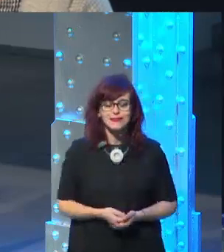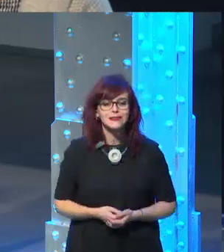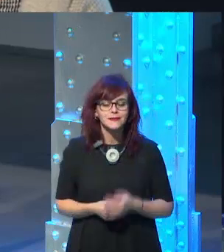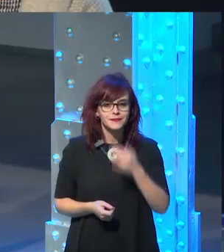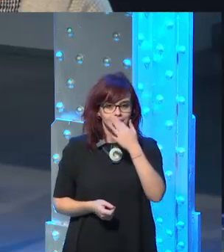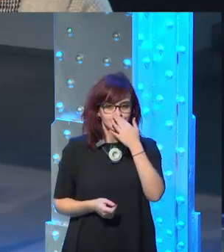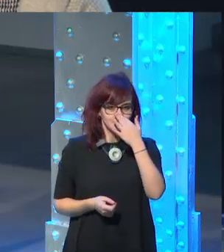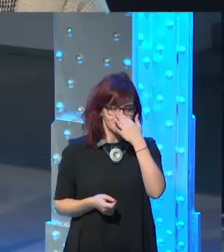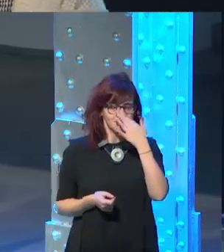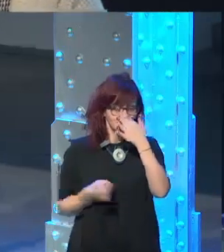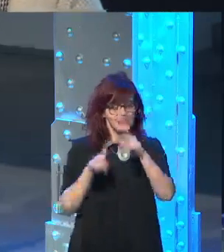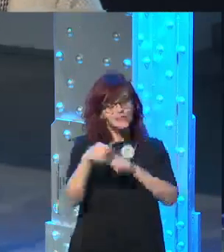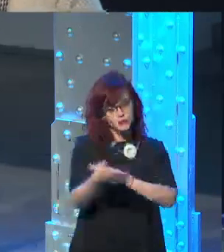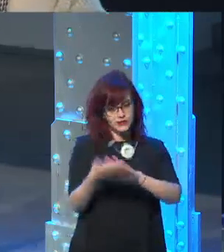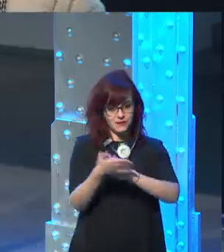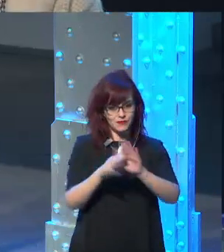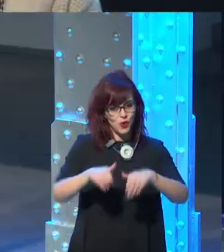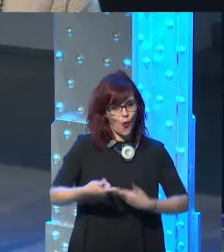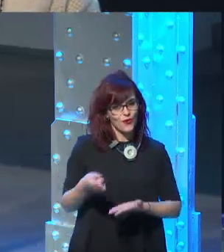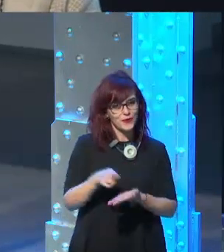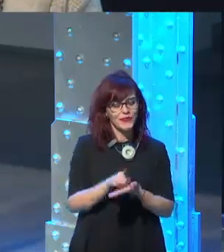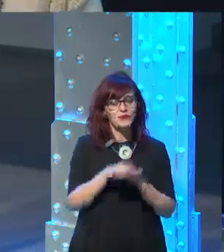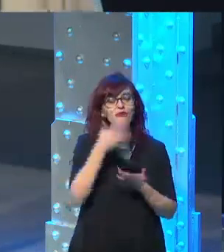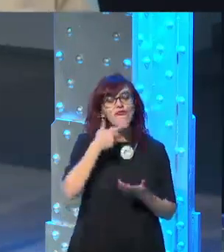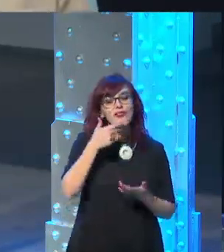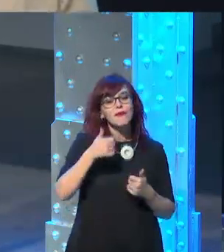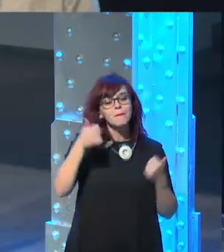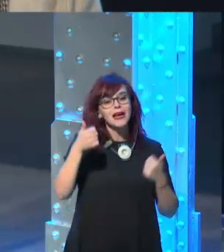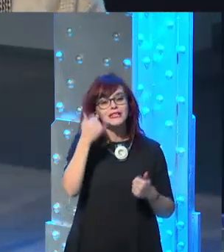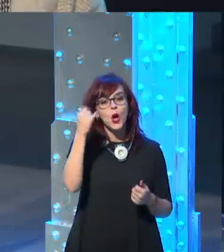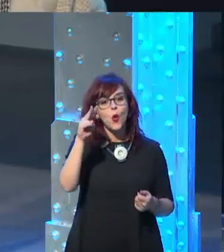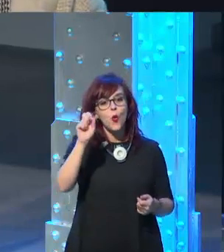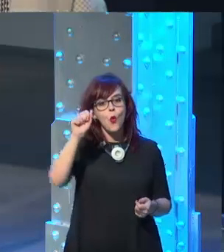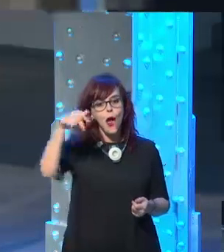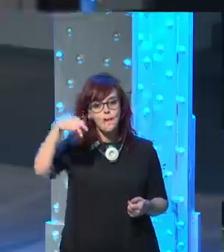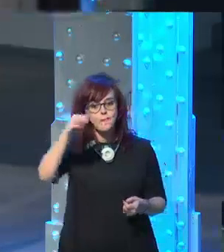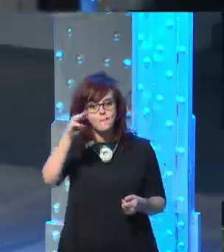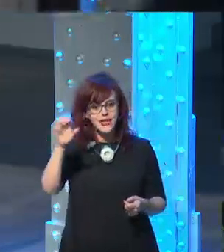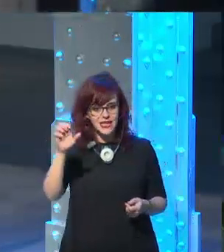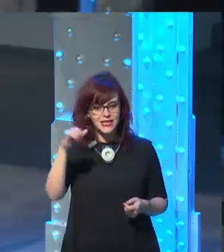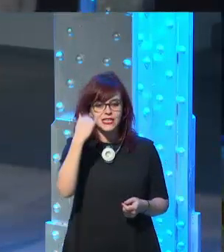Ahora volvemos con vosotros, vamos a conocer un poco más a Juanpe y a Jon.